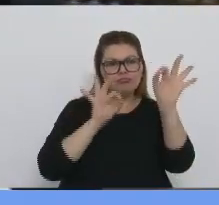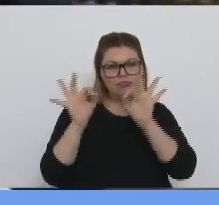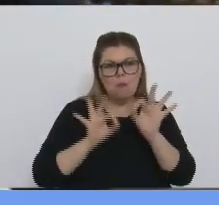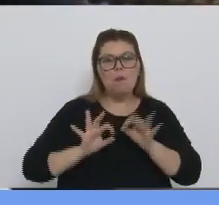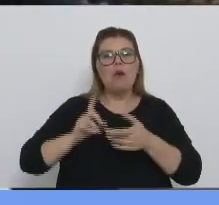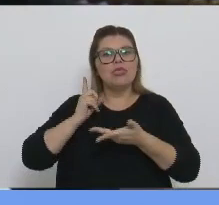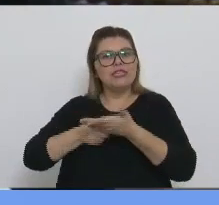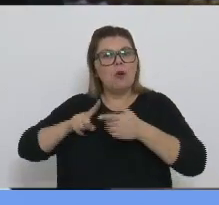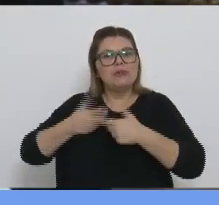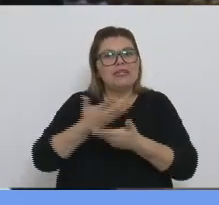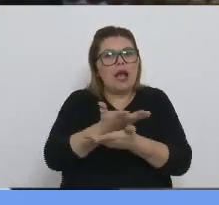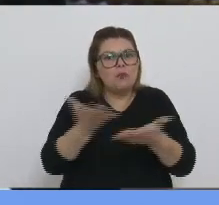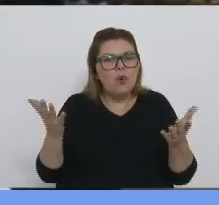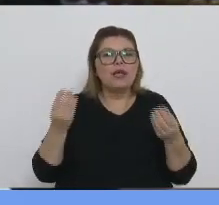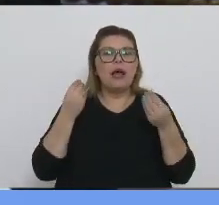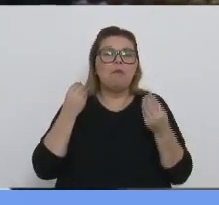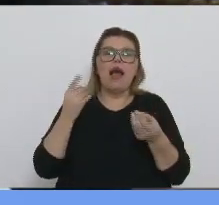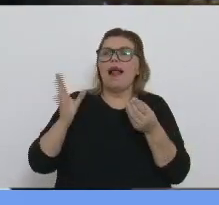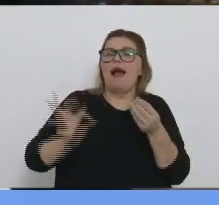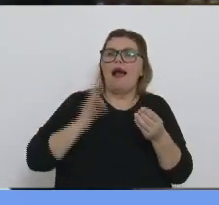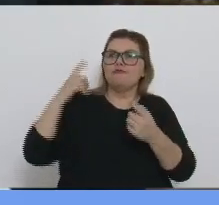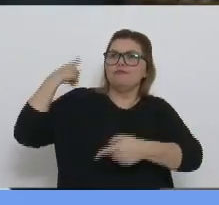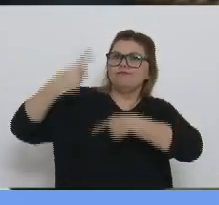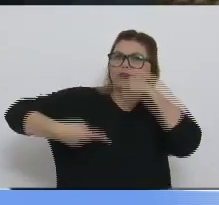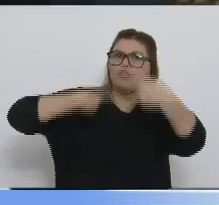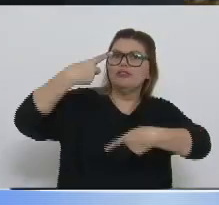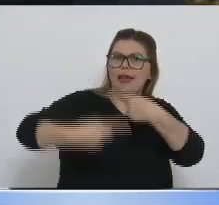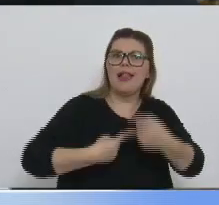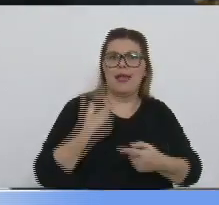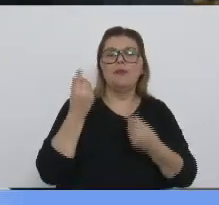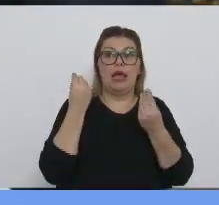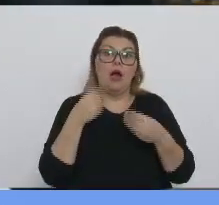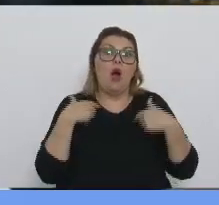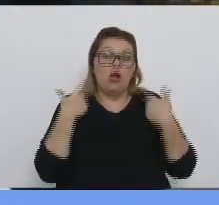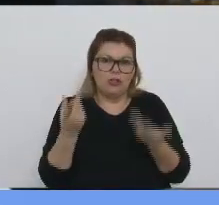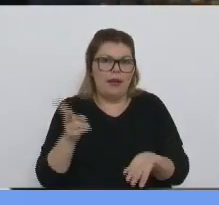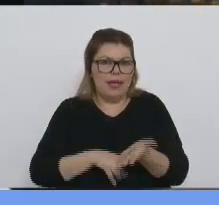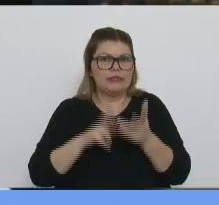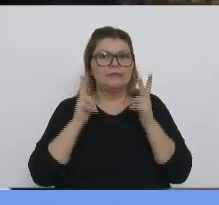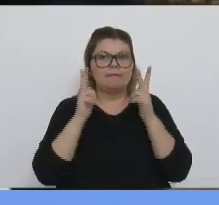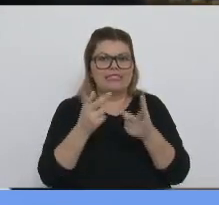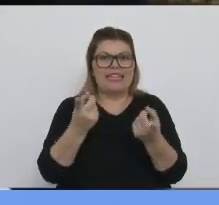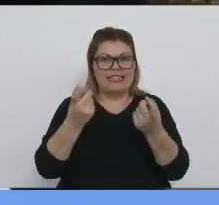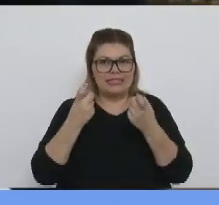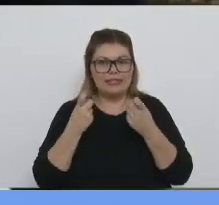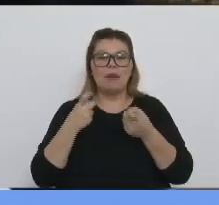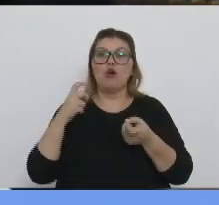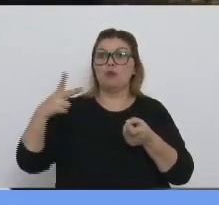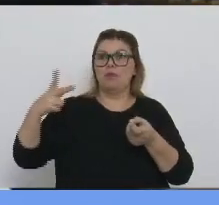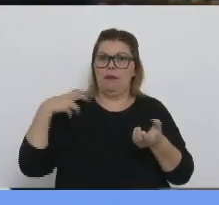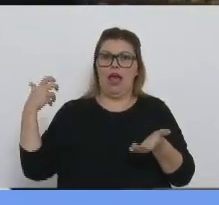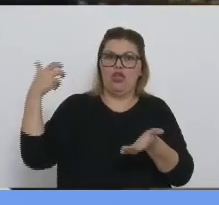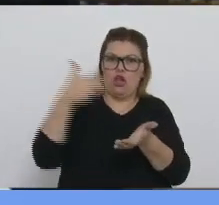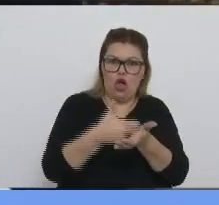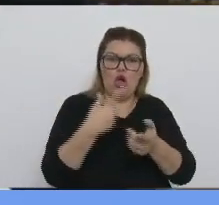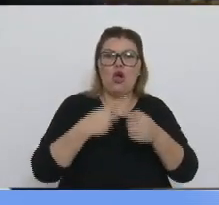naturaleza en donde de vuelta vamos a necesitar inversión privada invertir en infraestructura en todo lo que tiene que